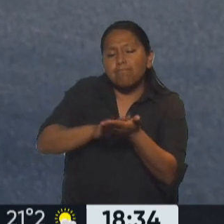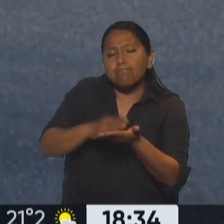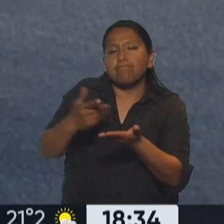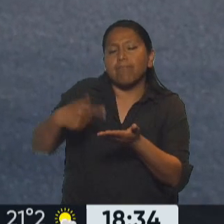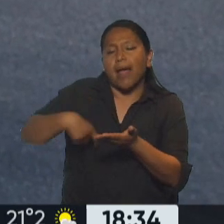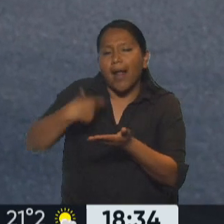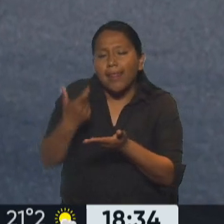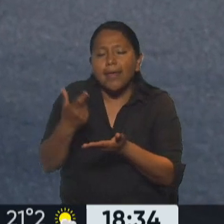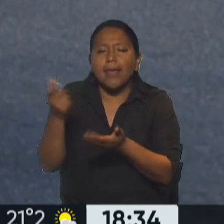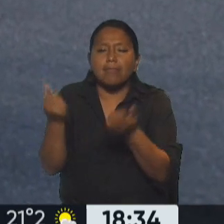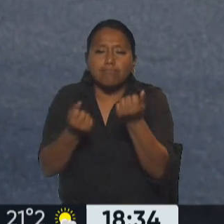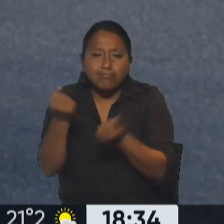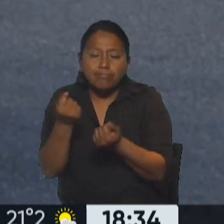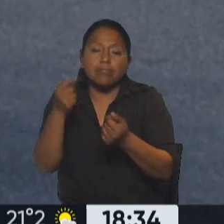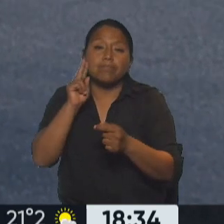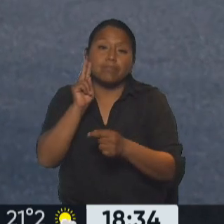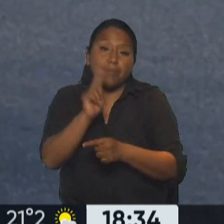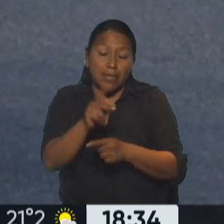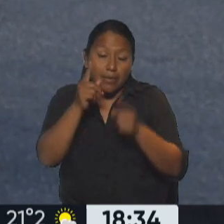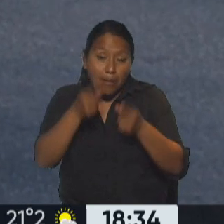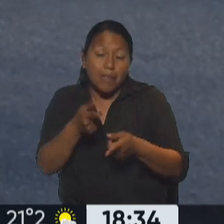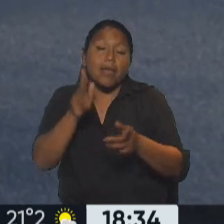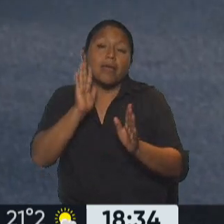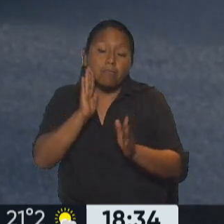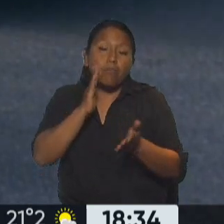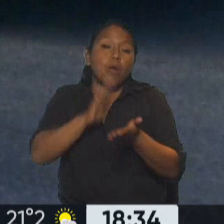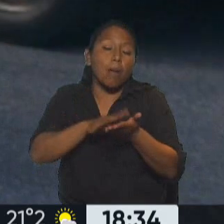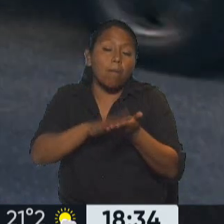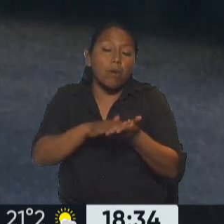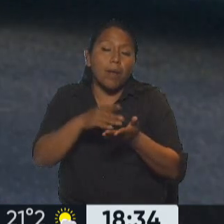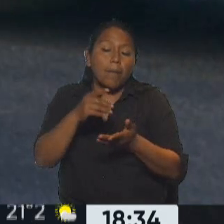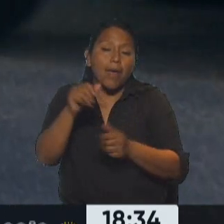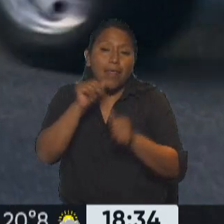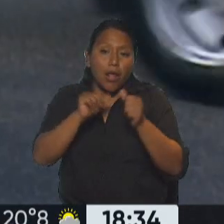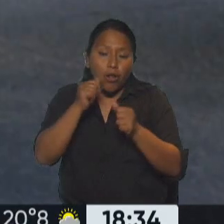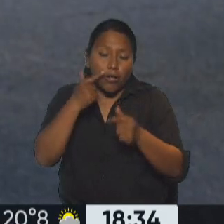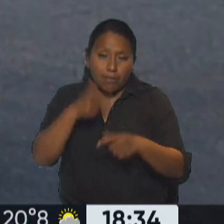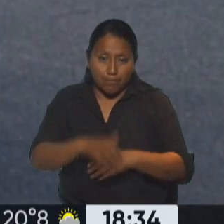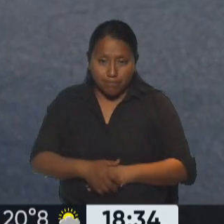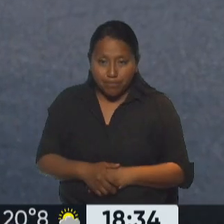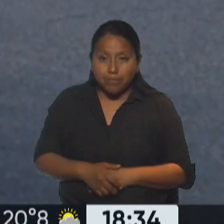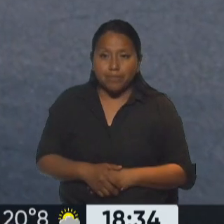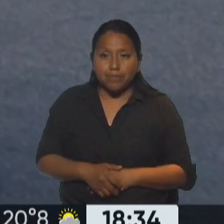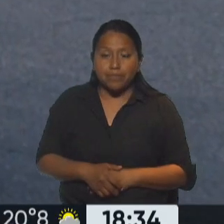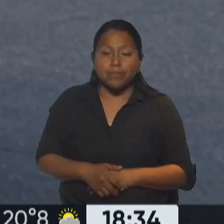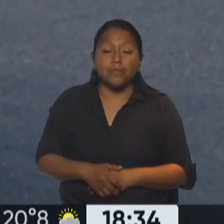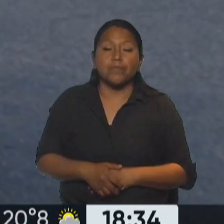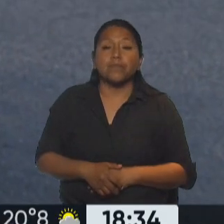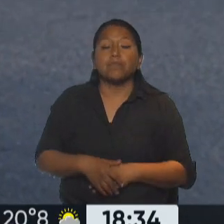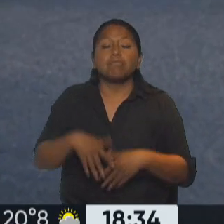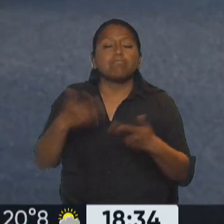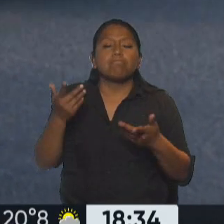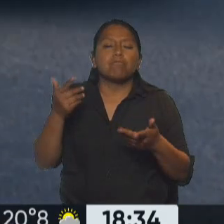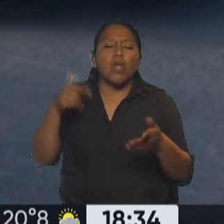además, como se observa en este momento, se le hace un control de alcoholemia. Las ciudades